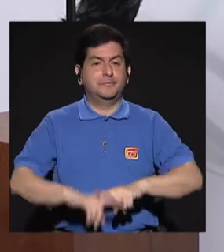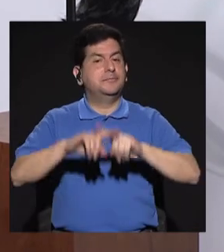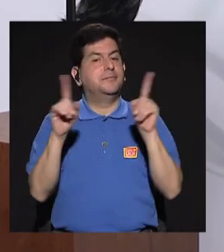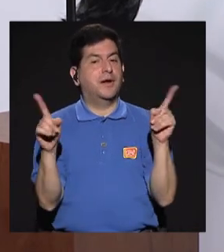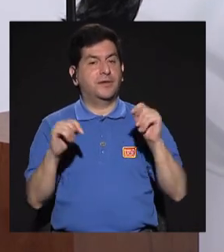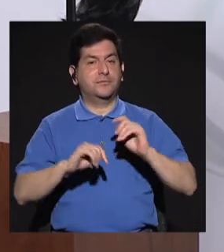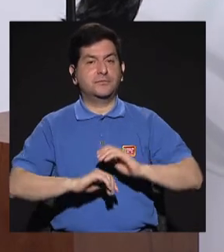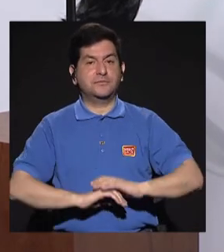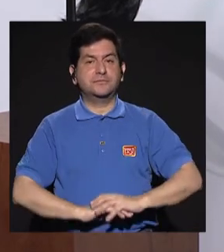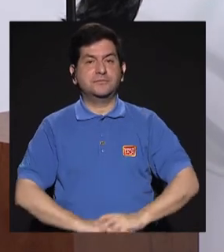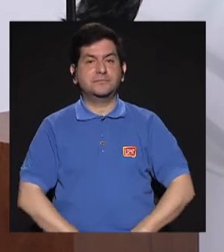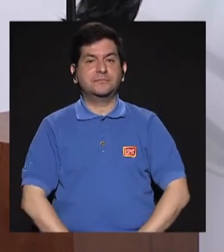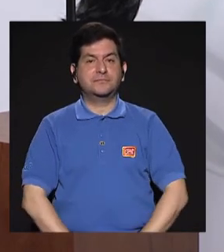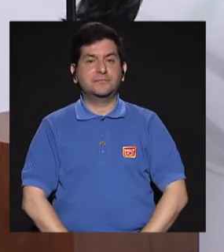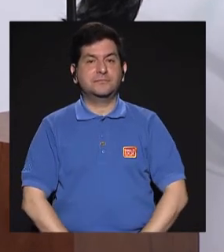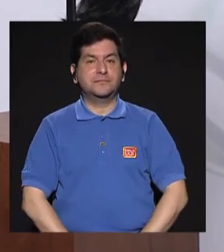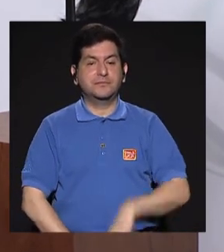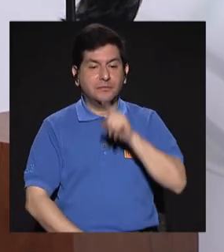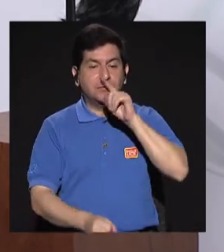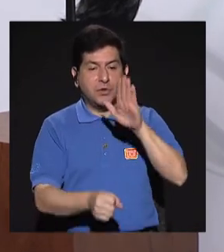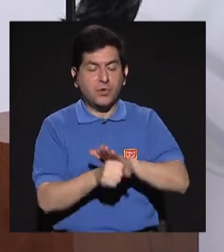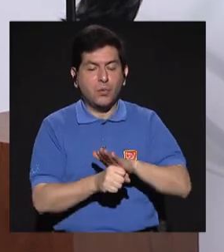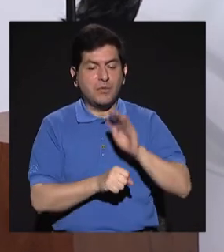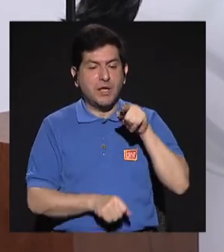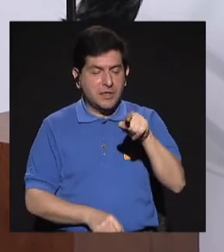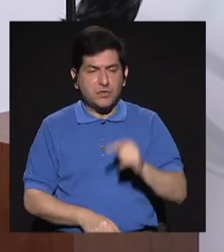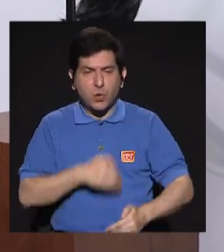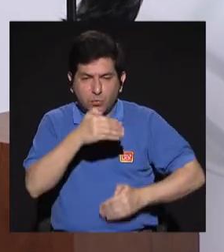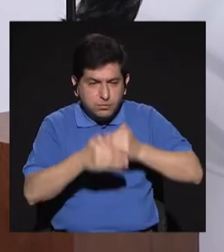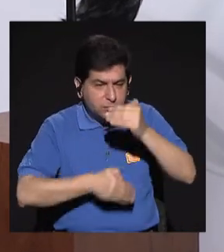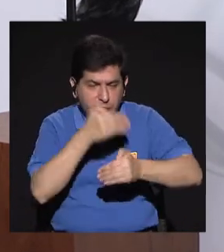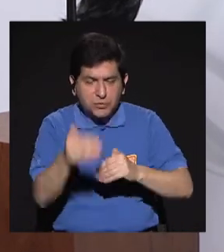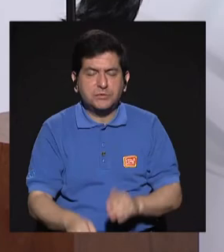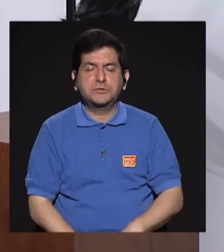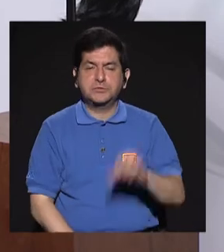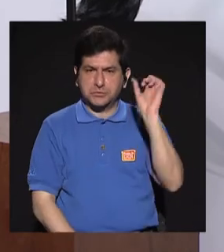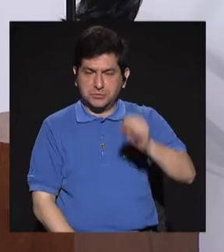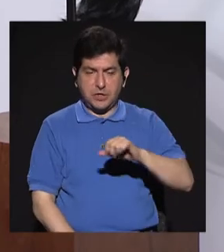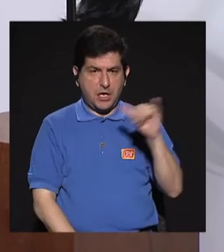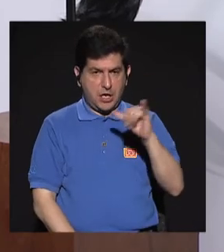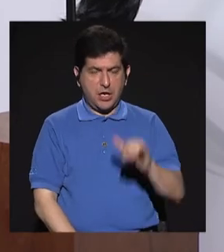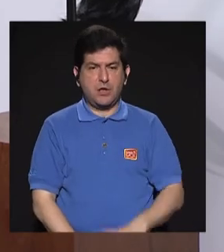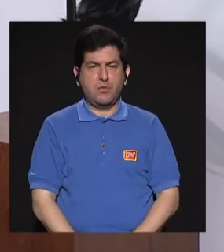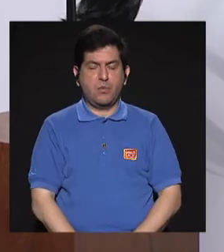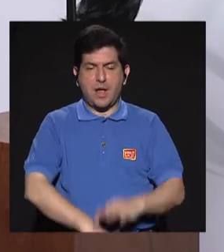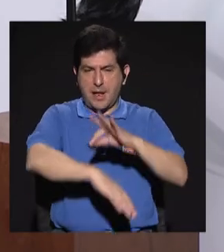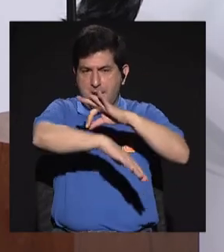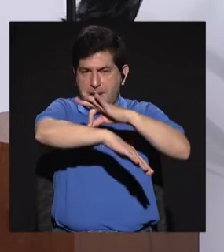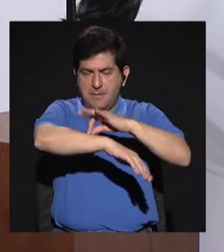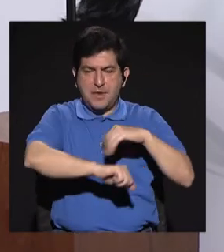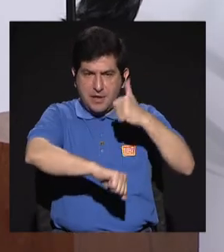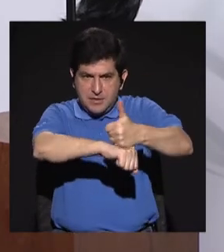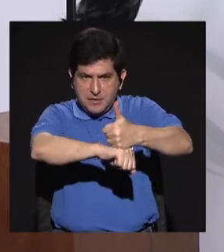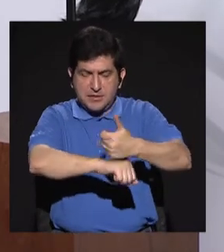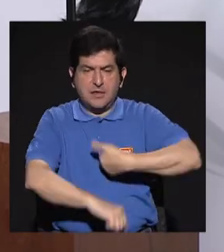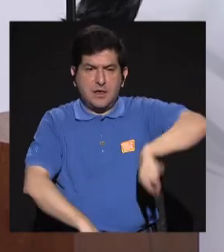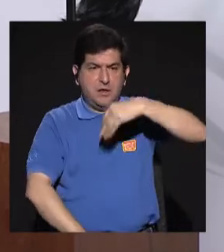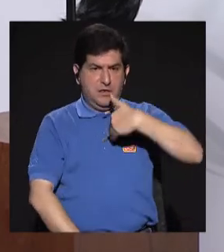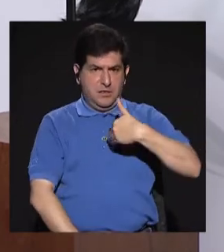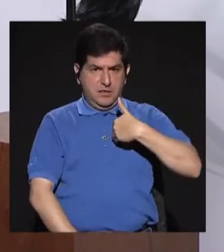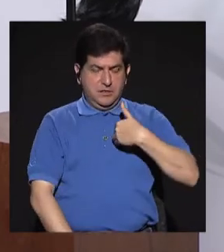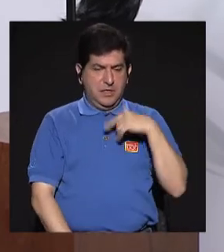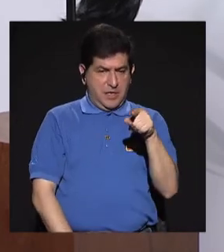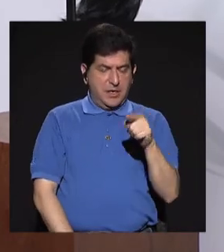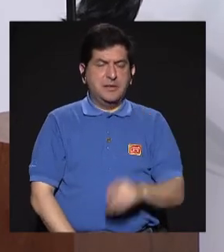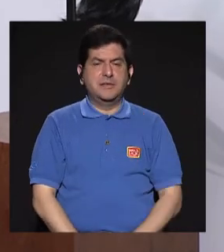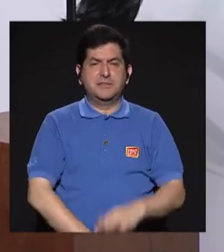pero pero este siguiendo estos pasos podemos obtener este igual la colocación del piel por ejemplo cuando nosotros tenemos